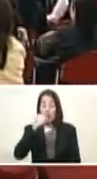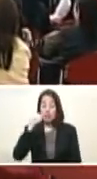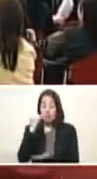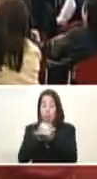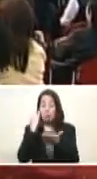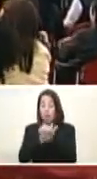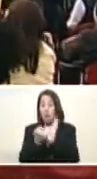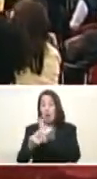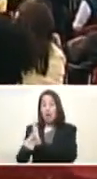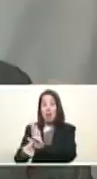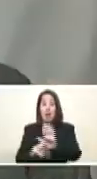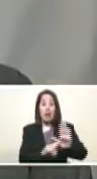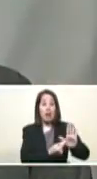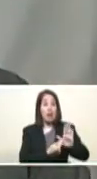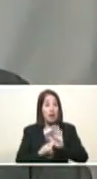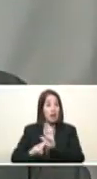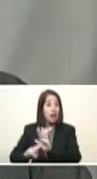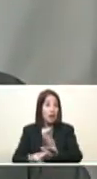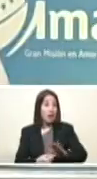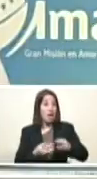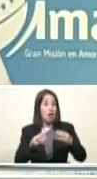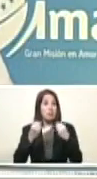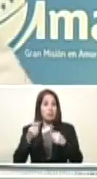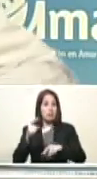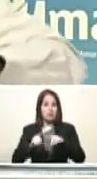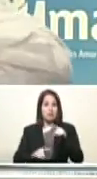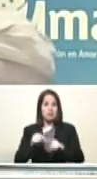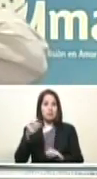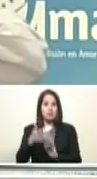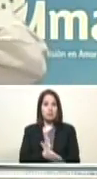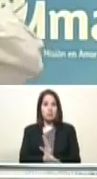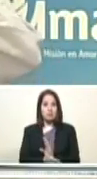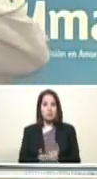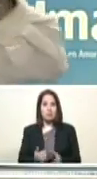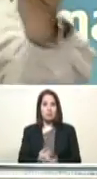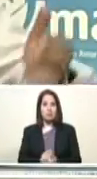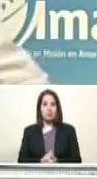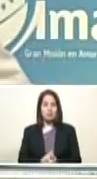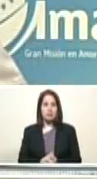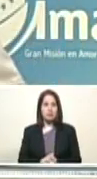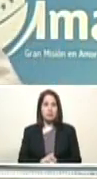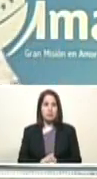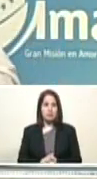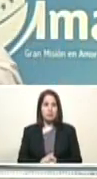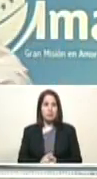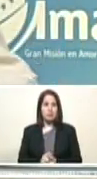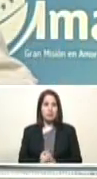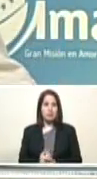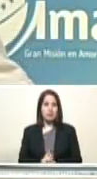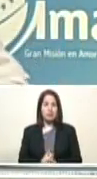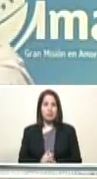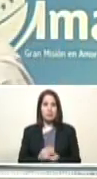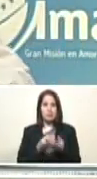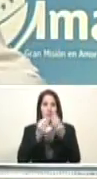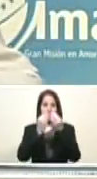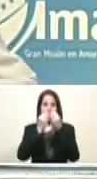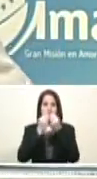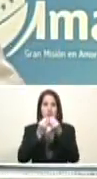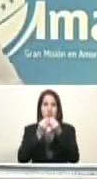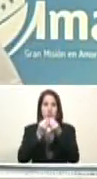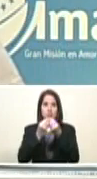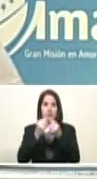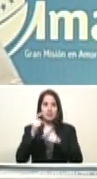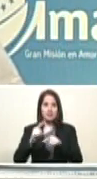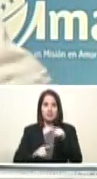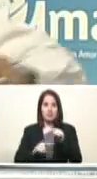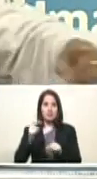pruebas de cómo Julio Borges se agarró todo el financiamiento externo que da el imperialismo y da la derecha